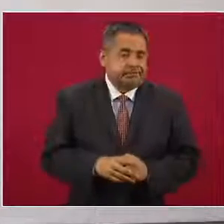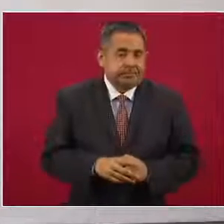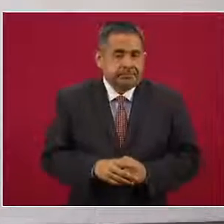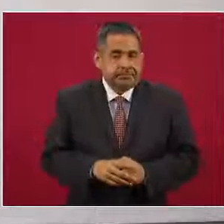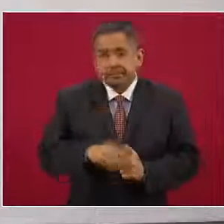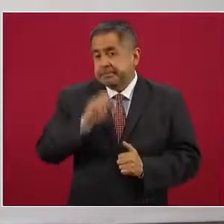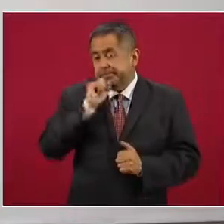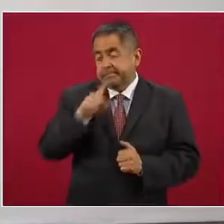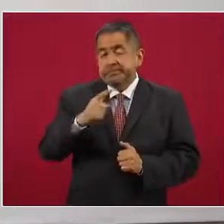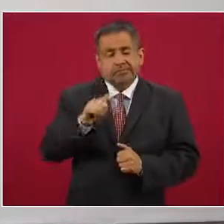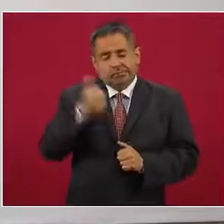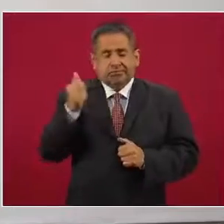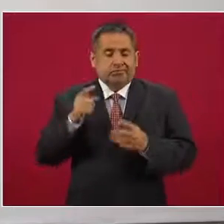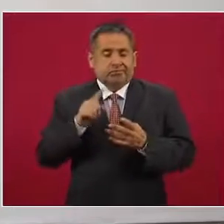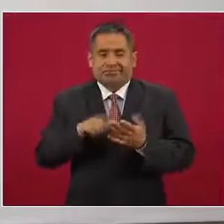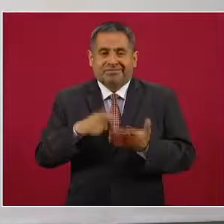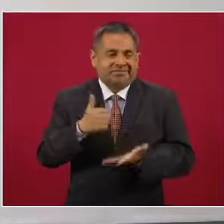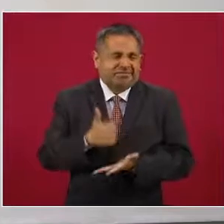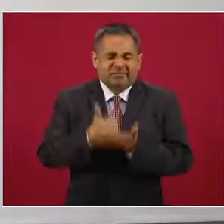está ayudando mucho